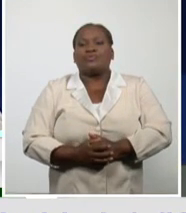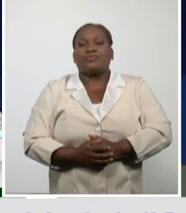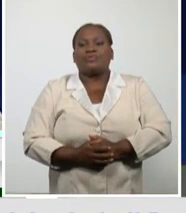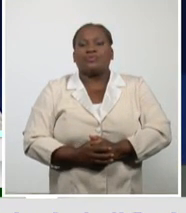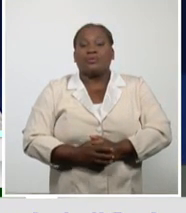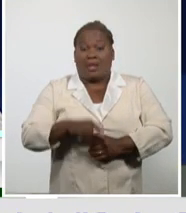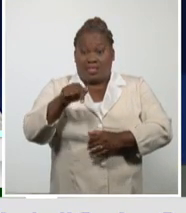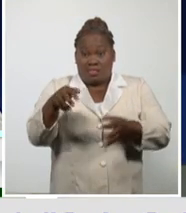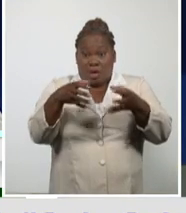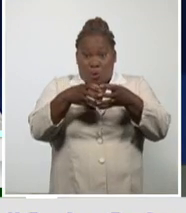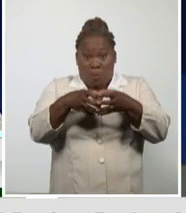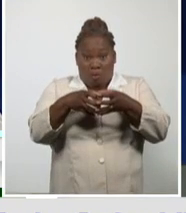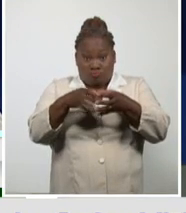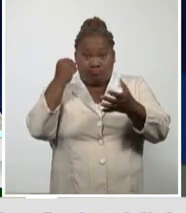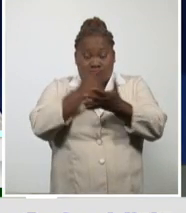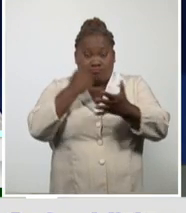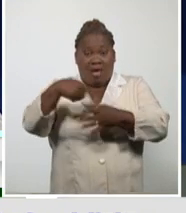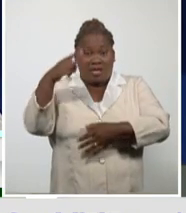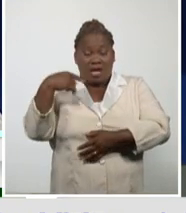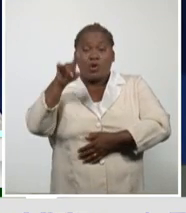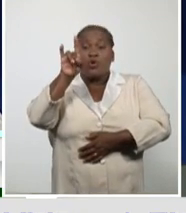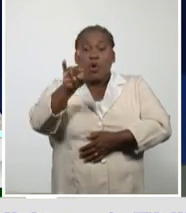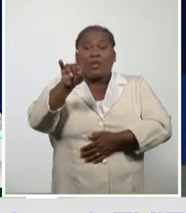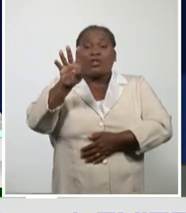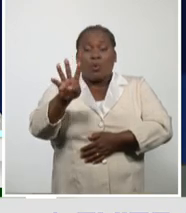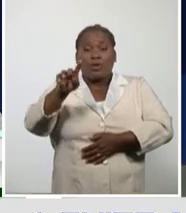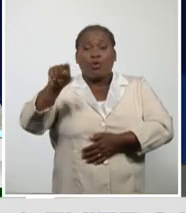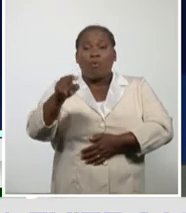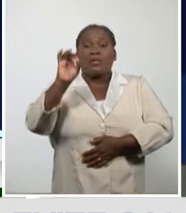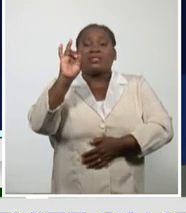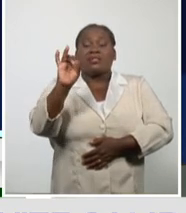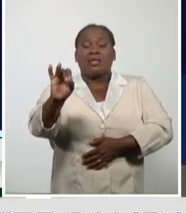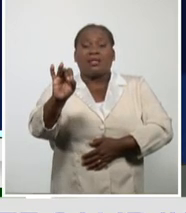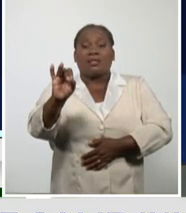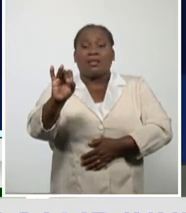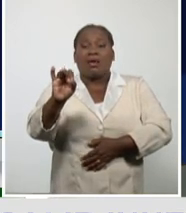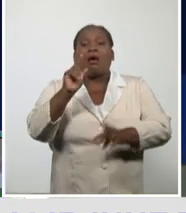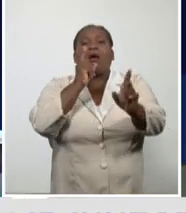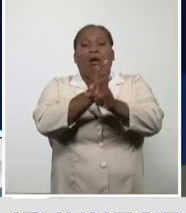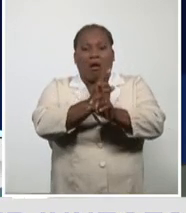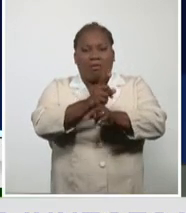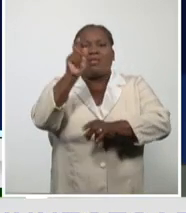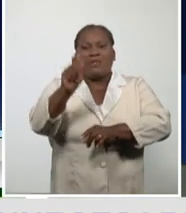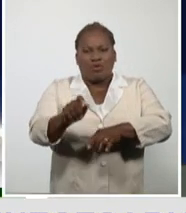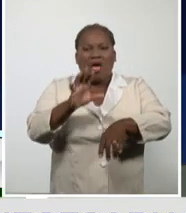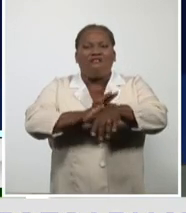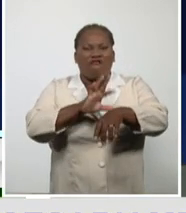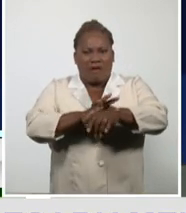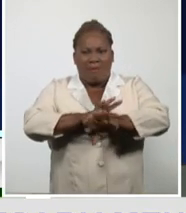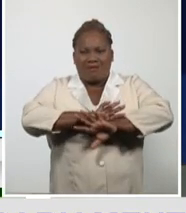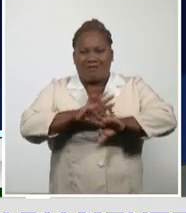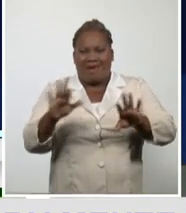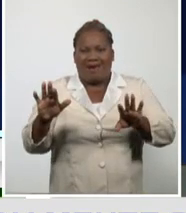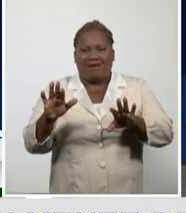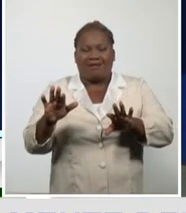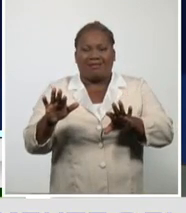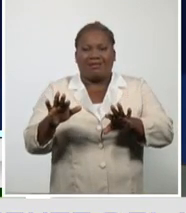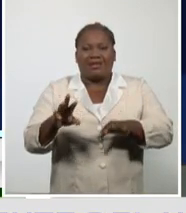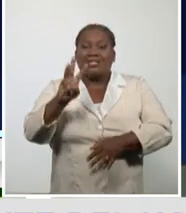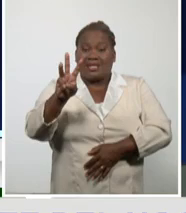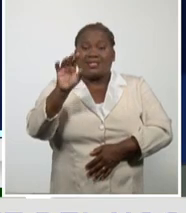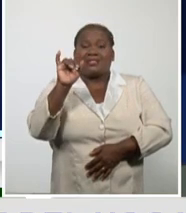ellos, el 94,7% son contactos de casos confirmados, que son